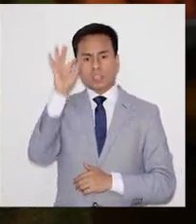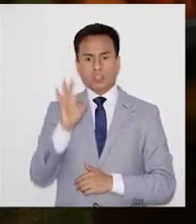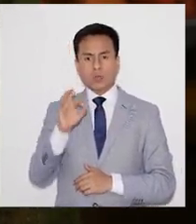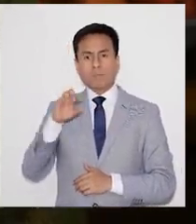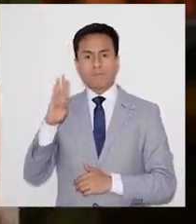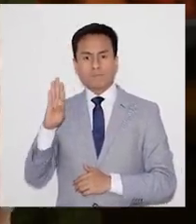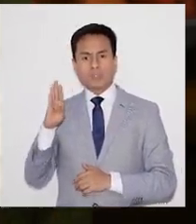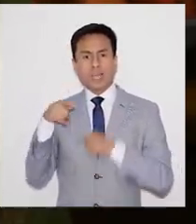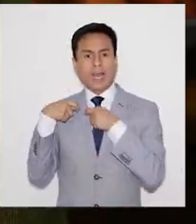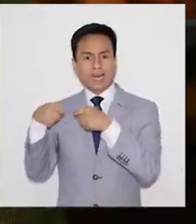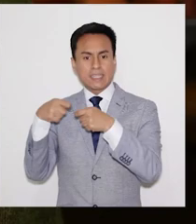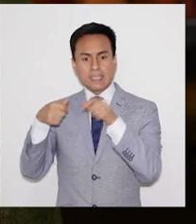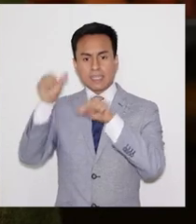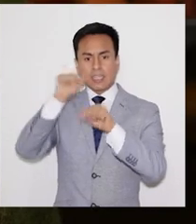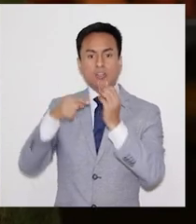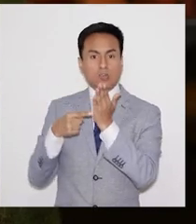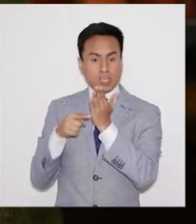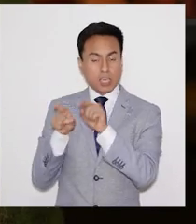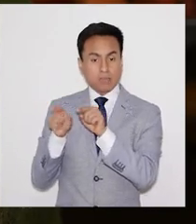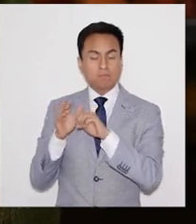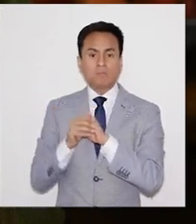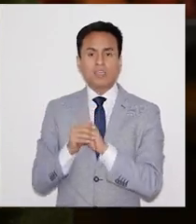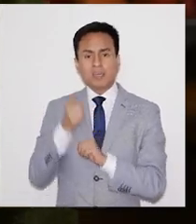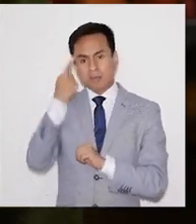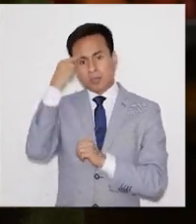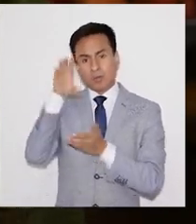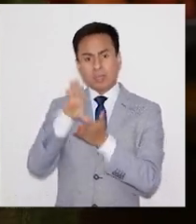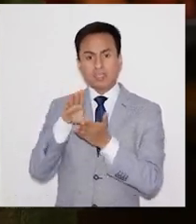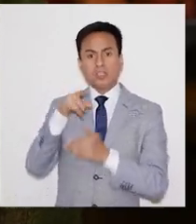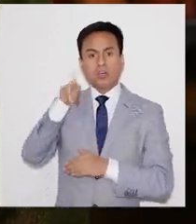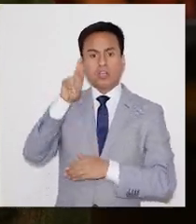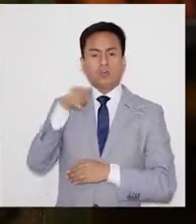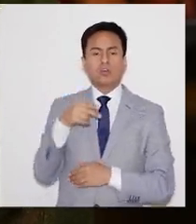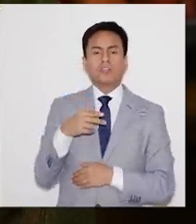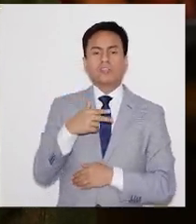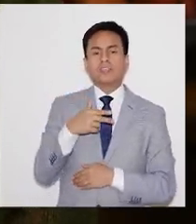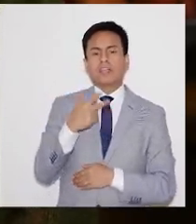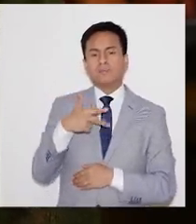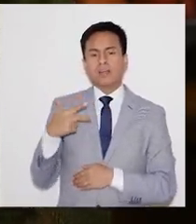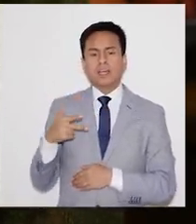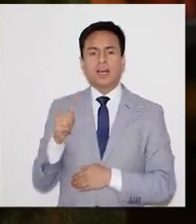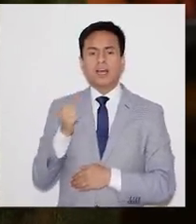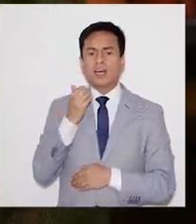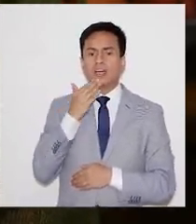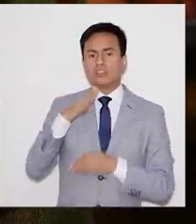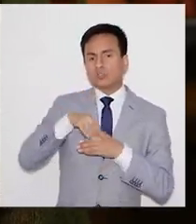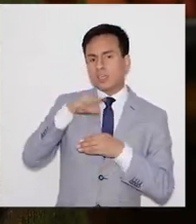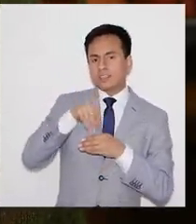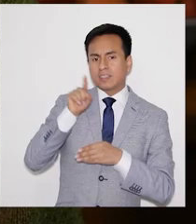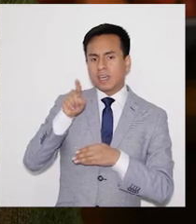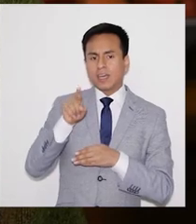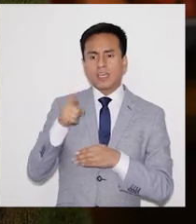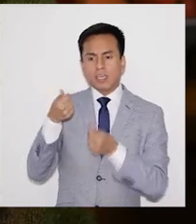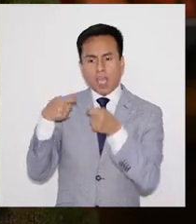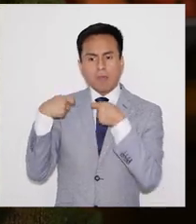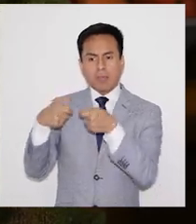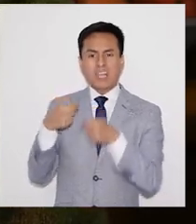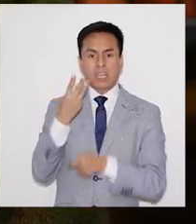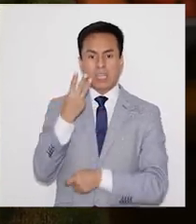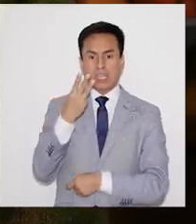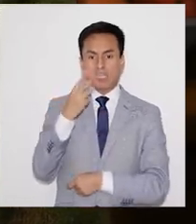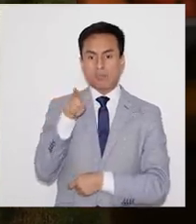2,5% del PIB en ciencia y tecnología, pero los países nórdicos, Dinamarca, Suecia, invierten